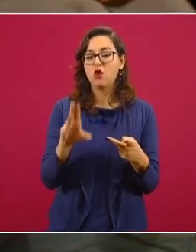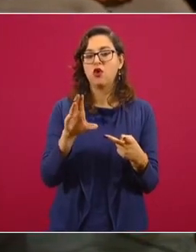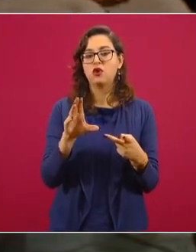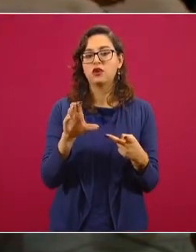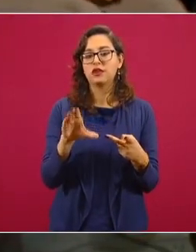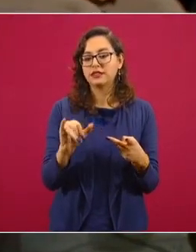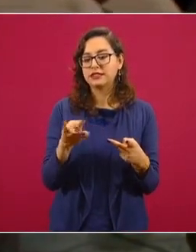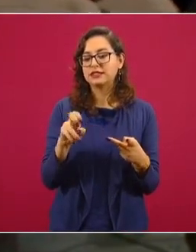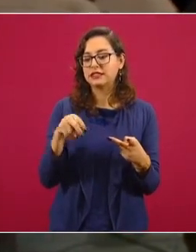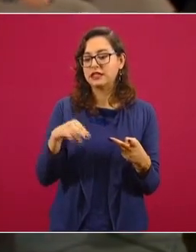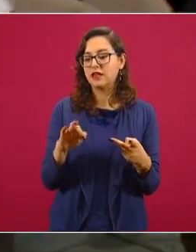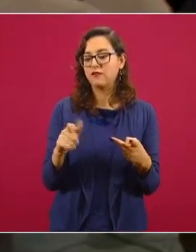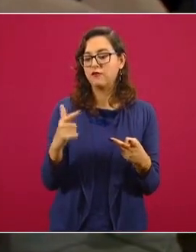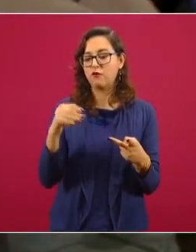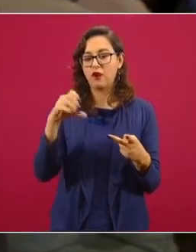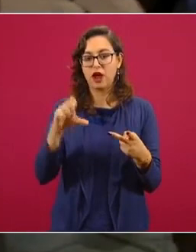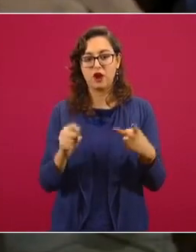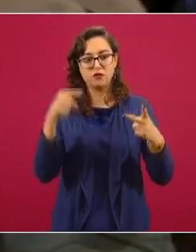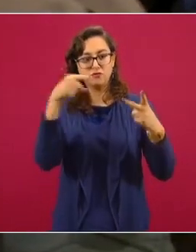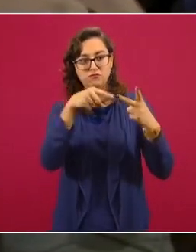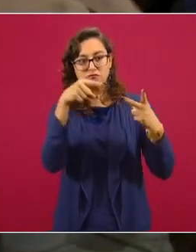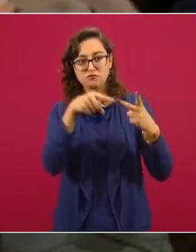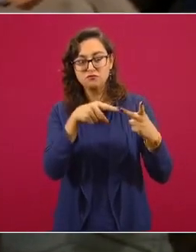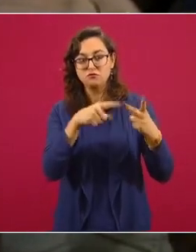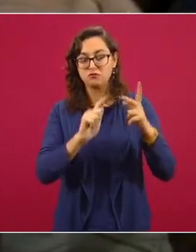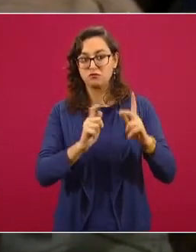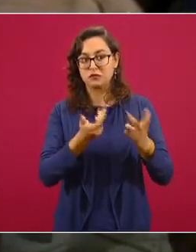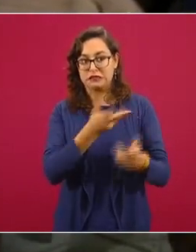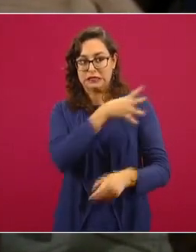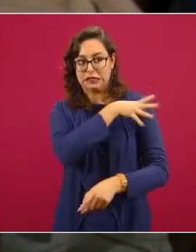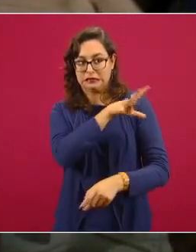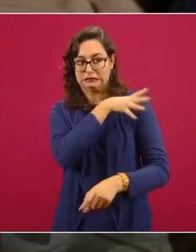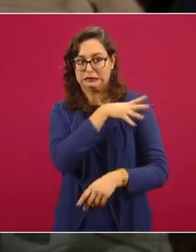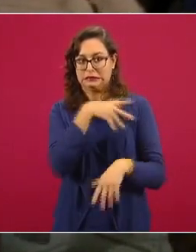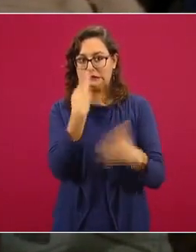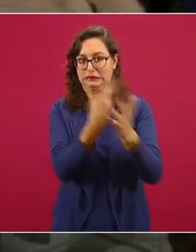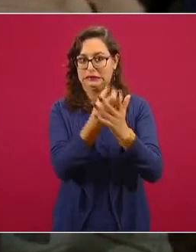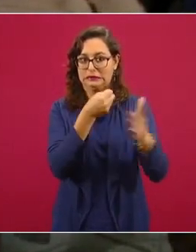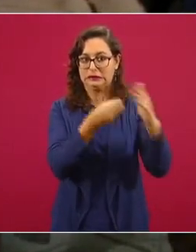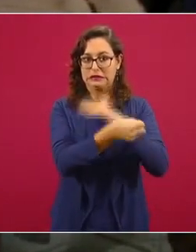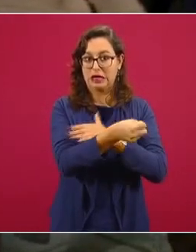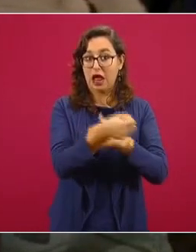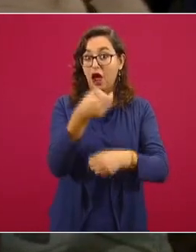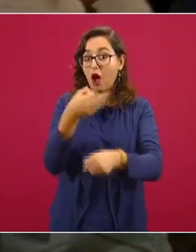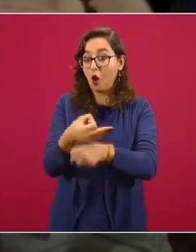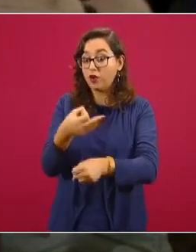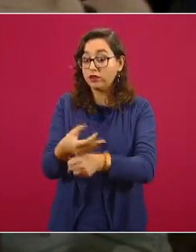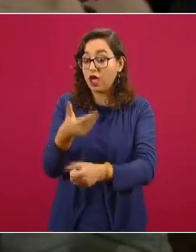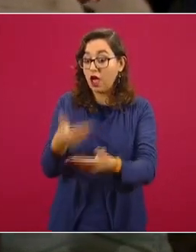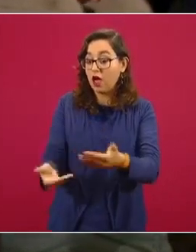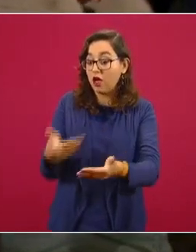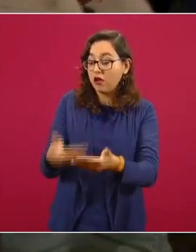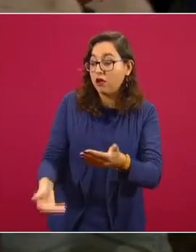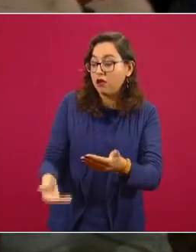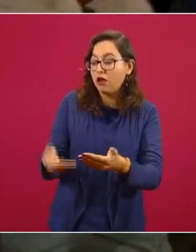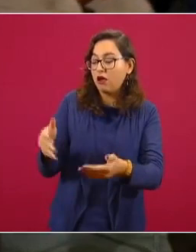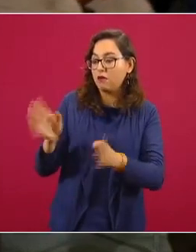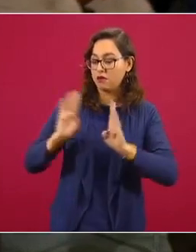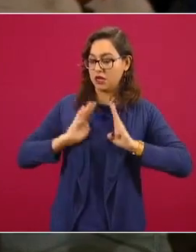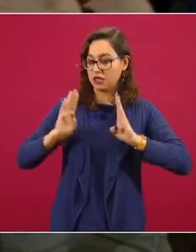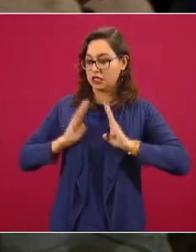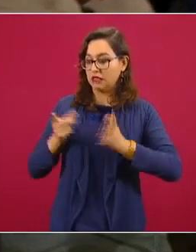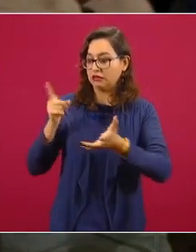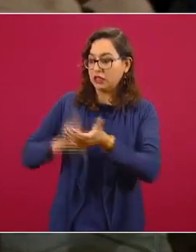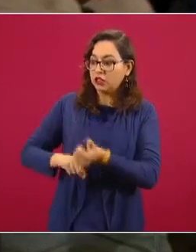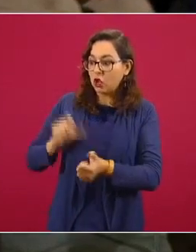mayor actual del ejército no habría ningún mando o general coludido aparentemente con el general Cienfuegos,